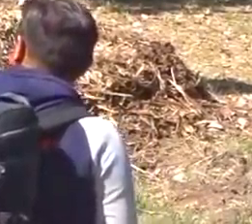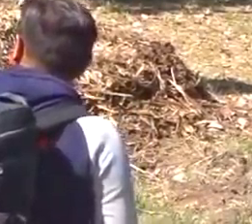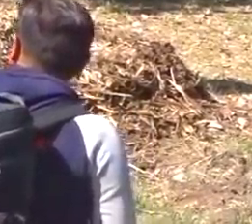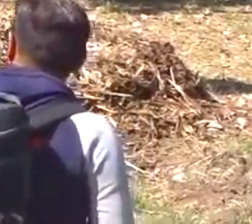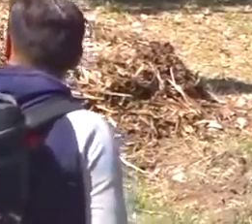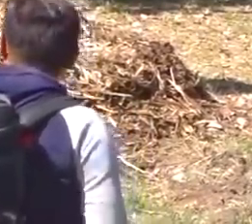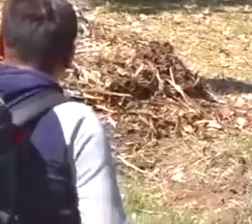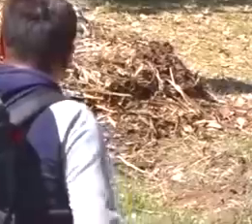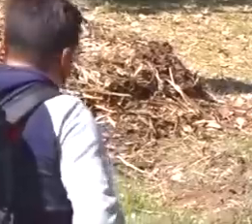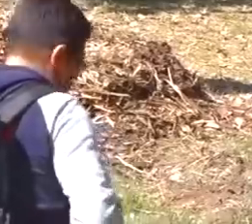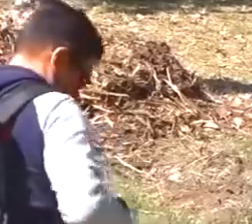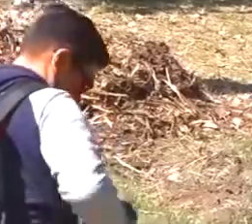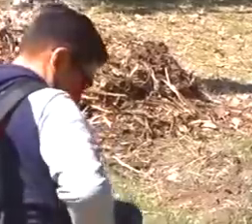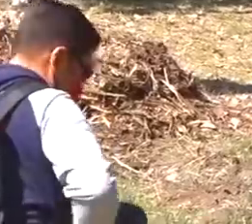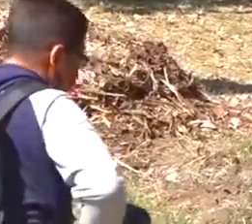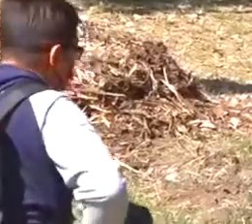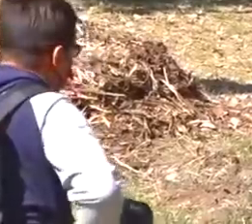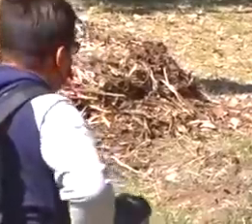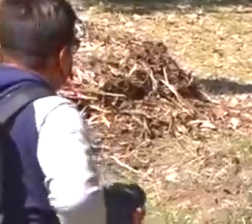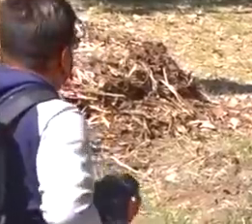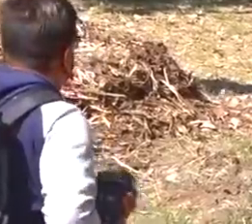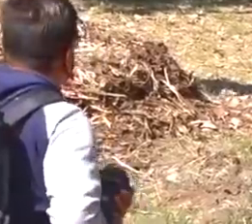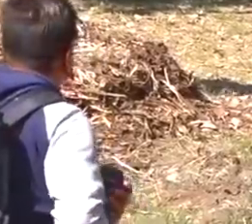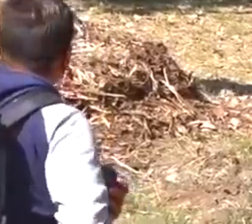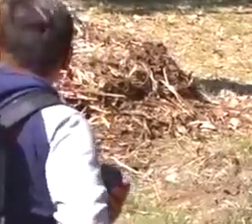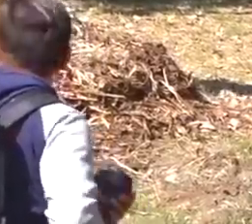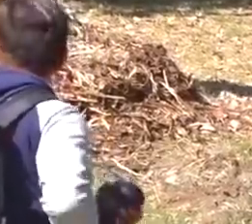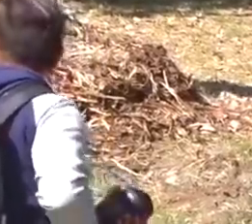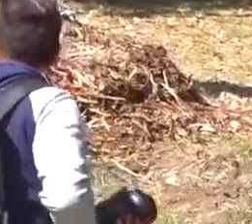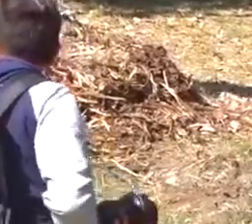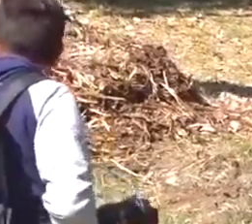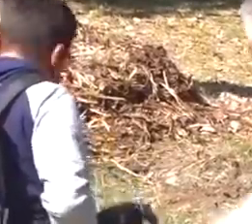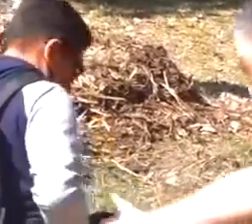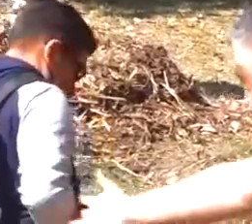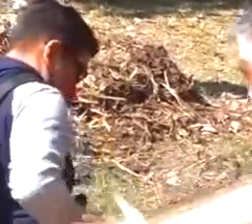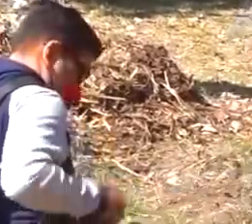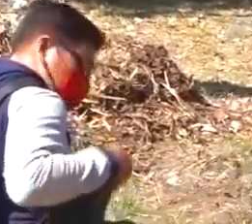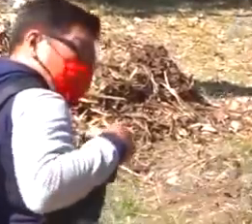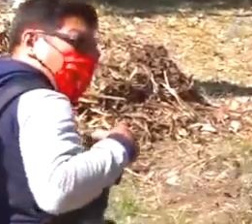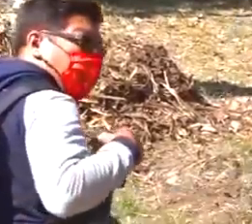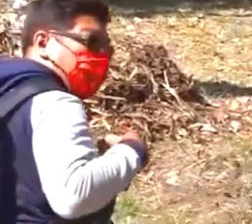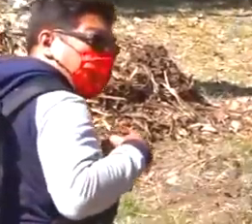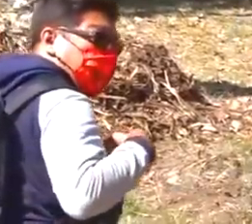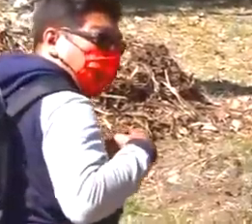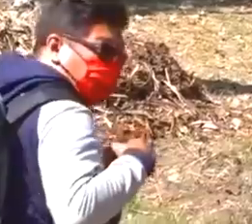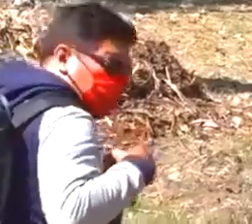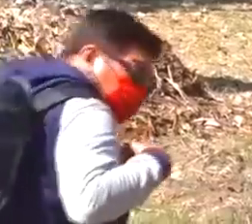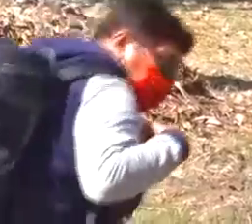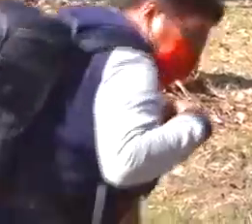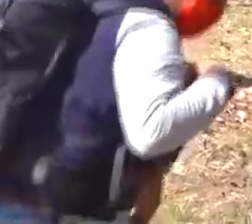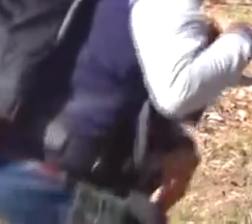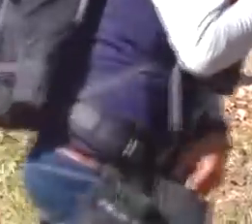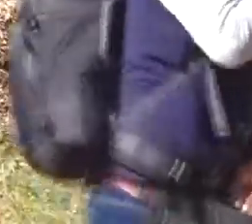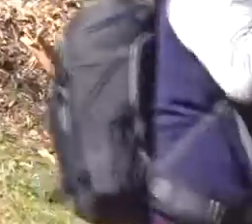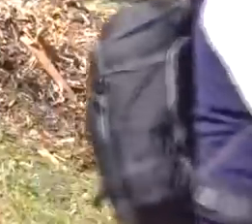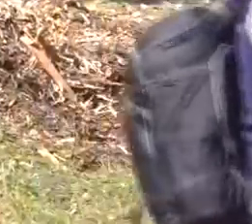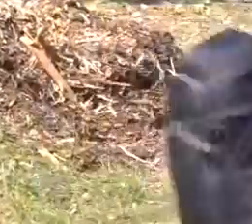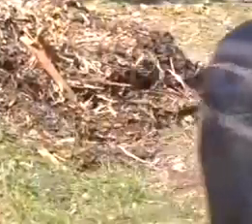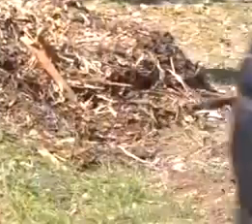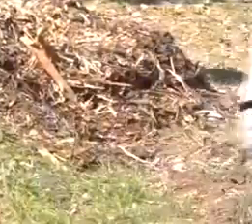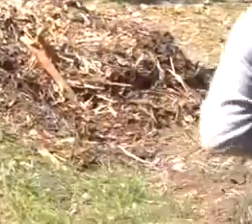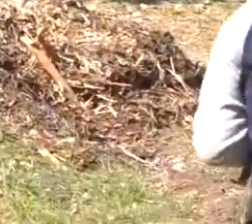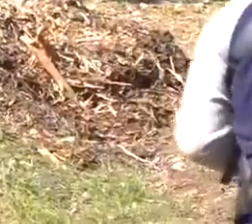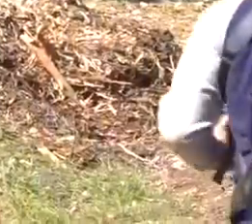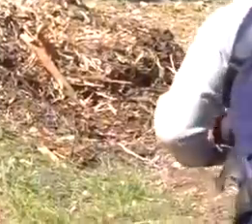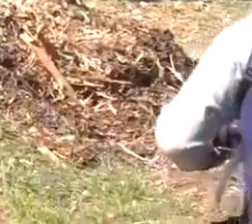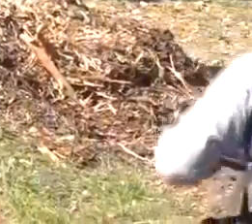hidrata, captura el agua en sus intersticios y se conforma en esto. Entonces,